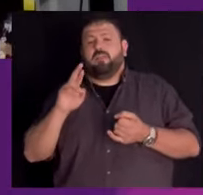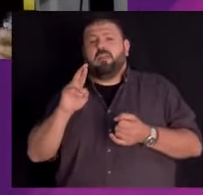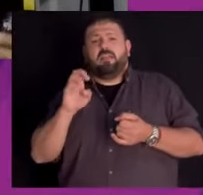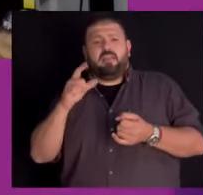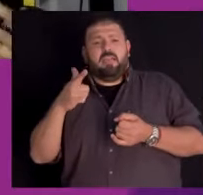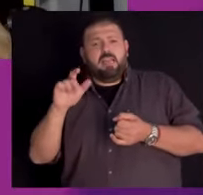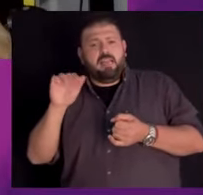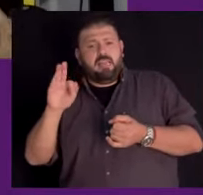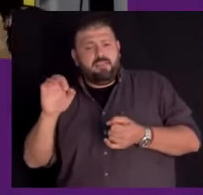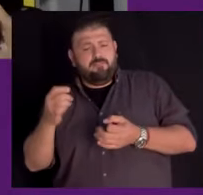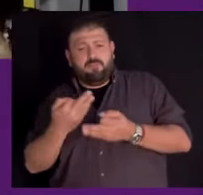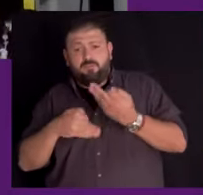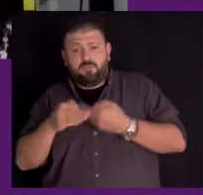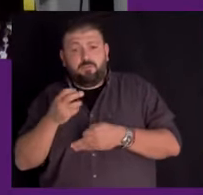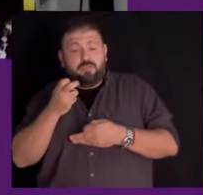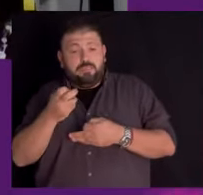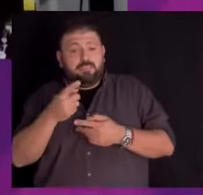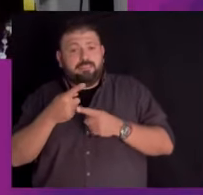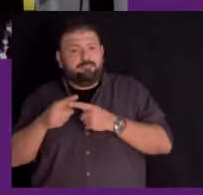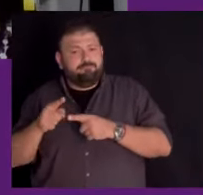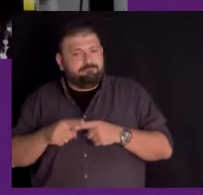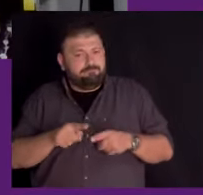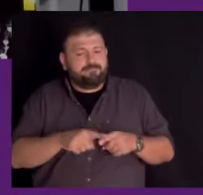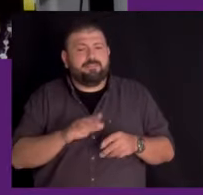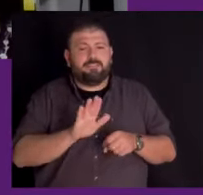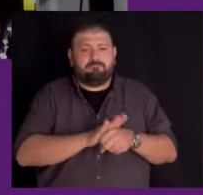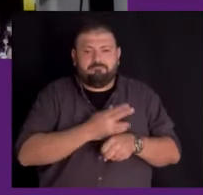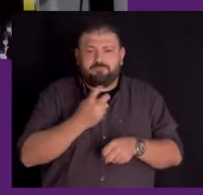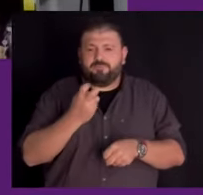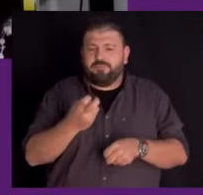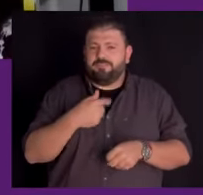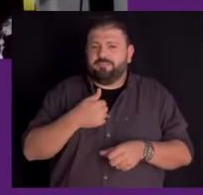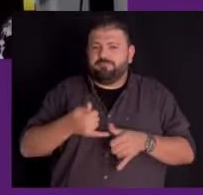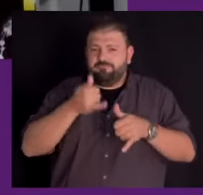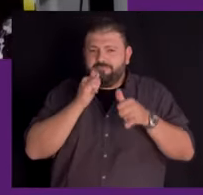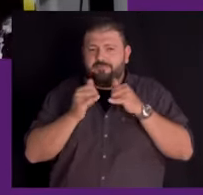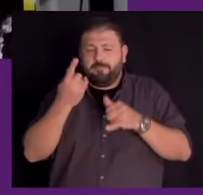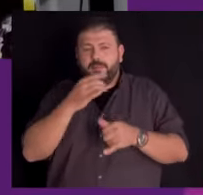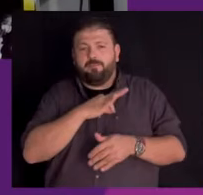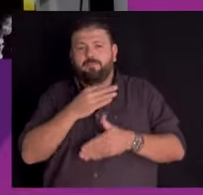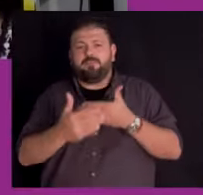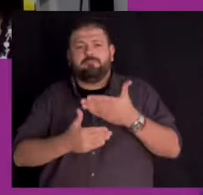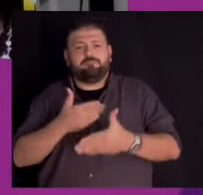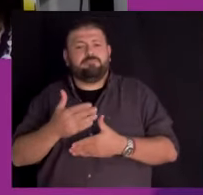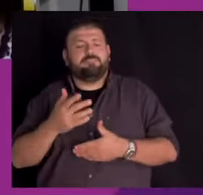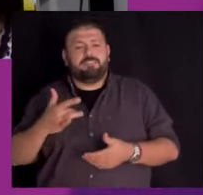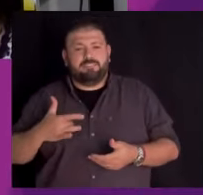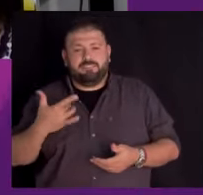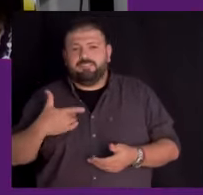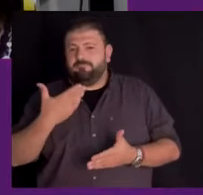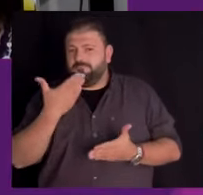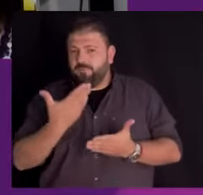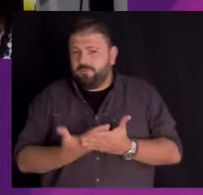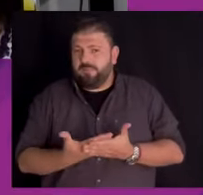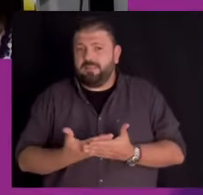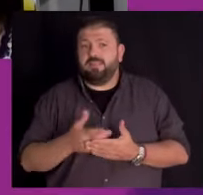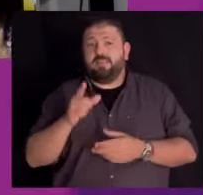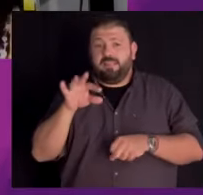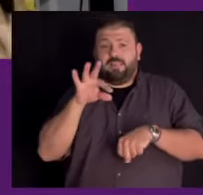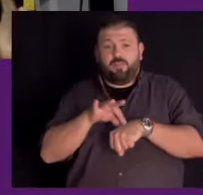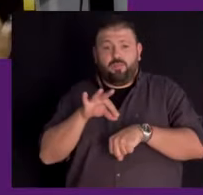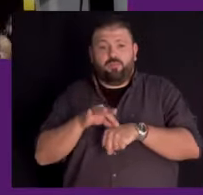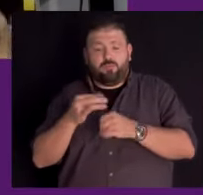pues también vamos a estar favoreciendo cada uno de esos procesos, y por eso sí quiero también que el doctor Melo nos